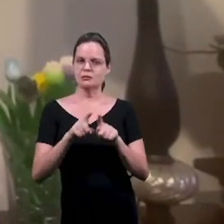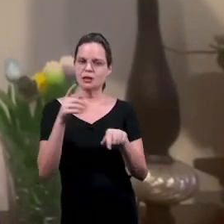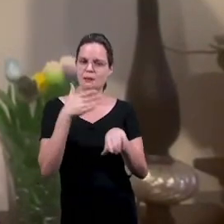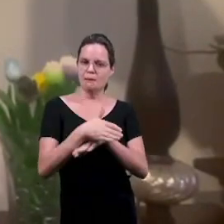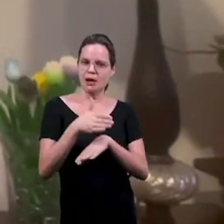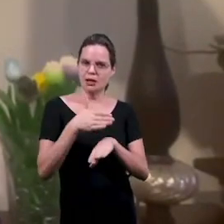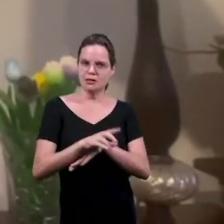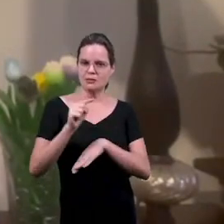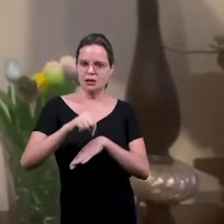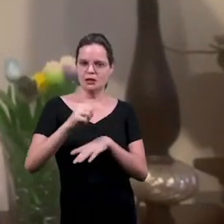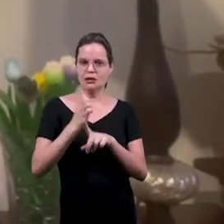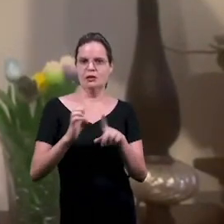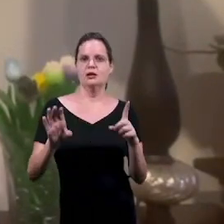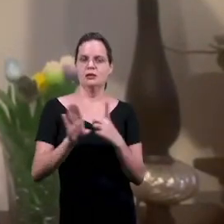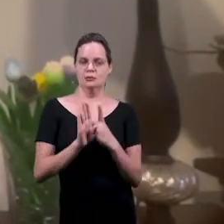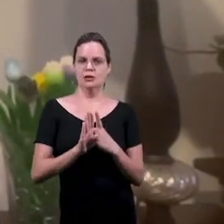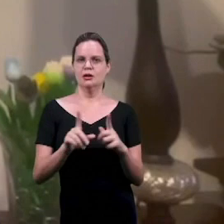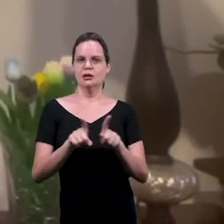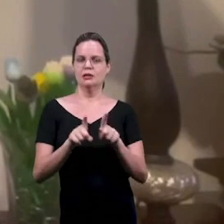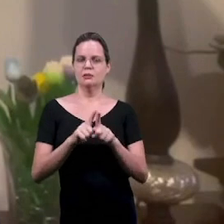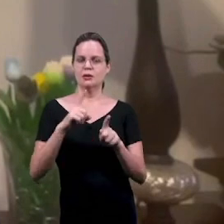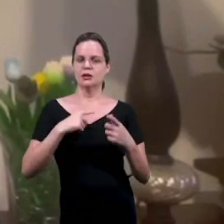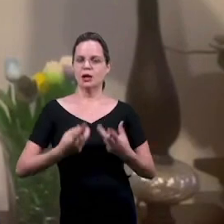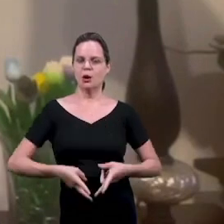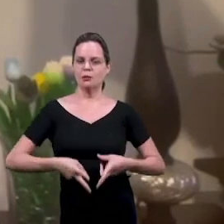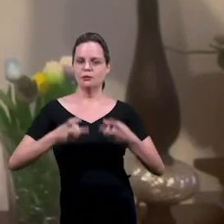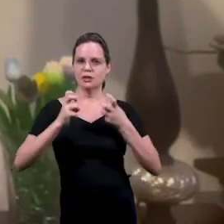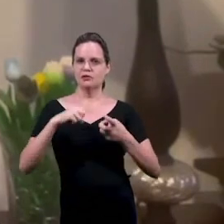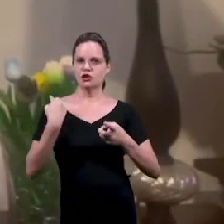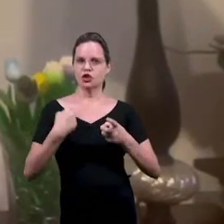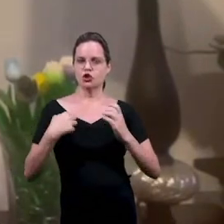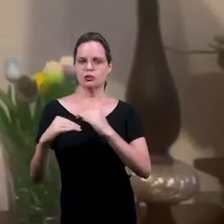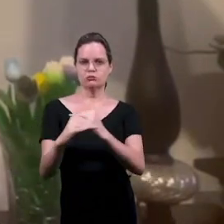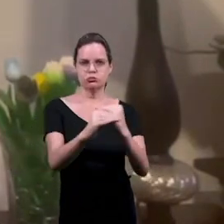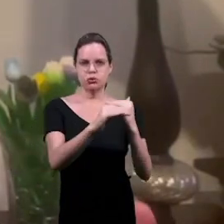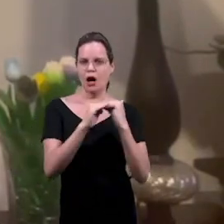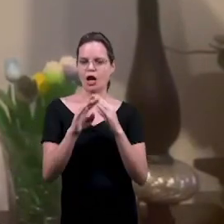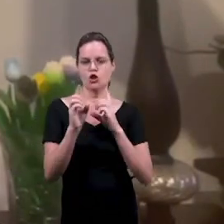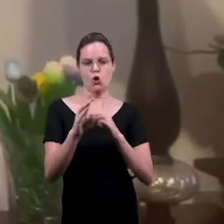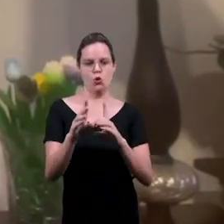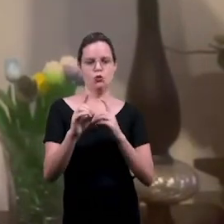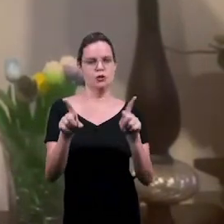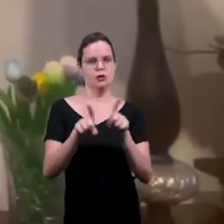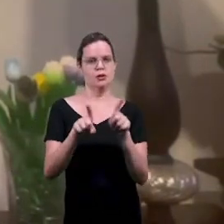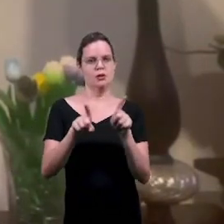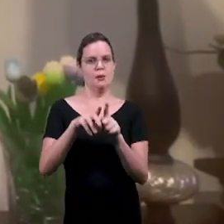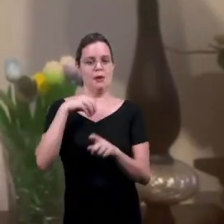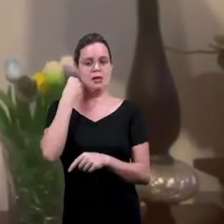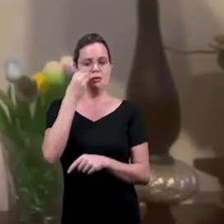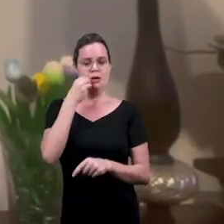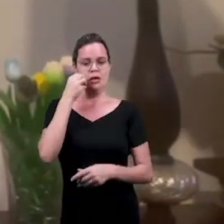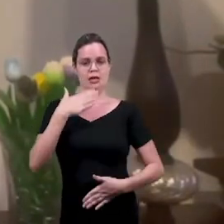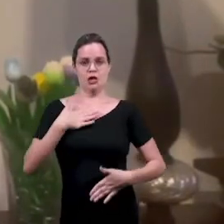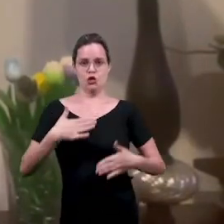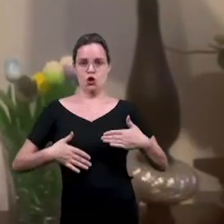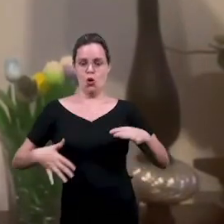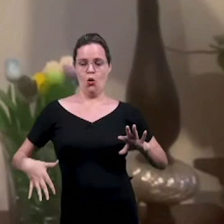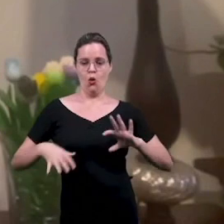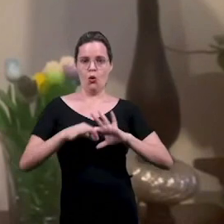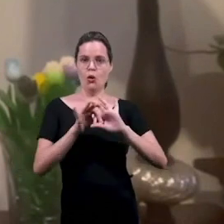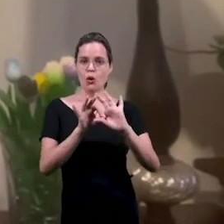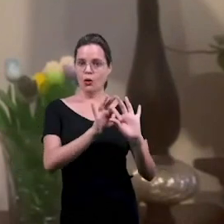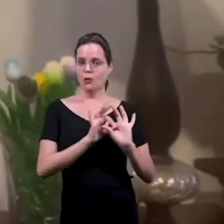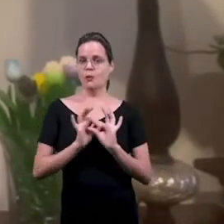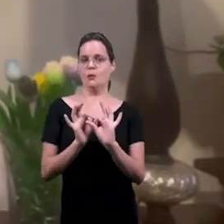otras denominaciones que han participado de nuestra EBD y han observado la unidad doctrinal y